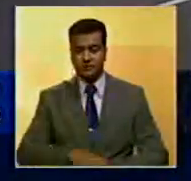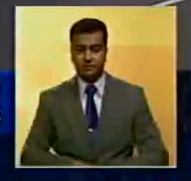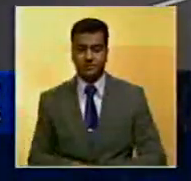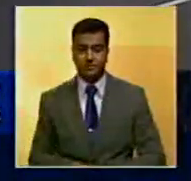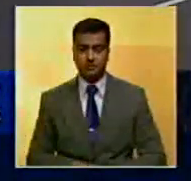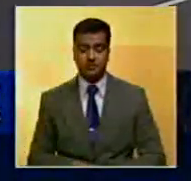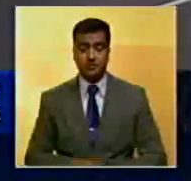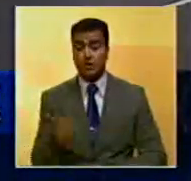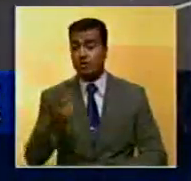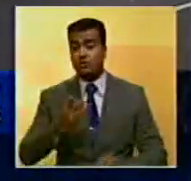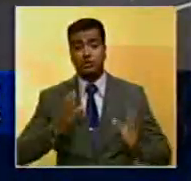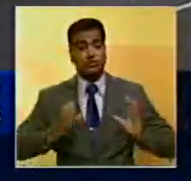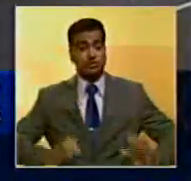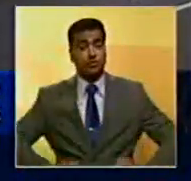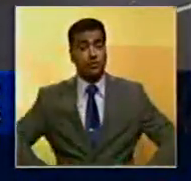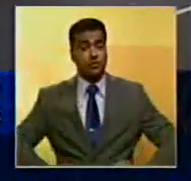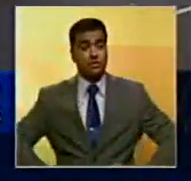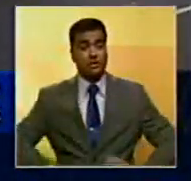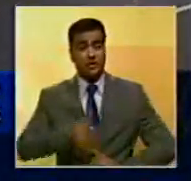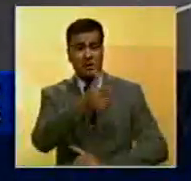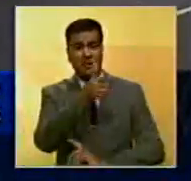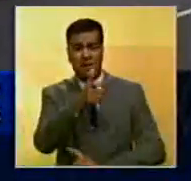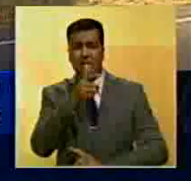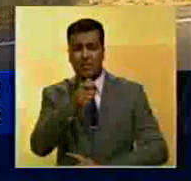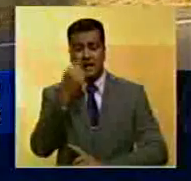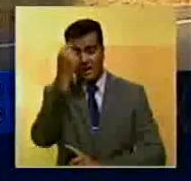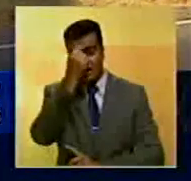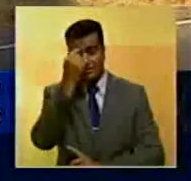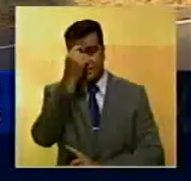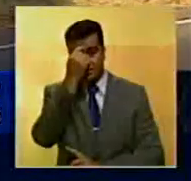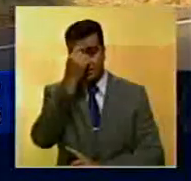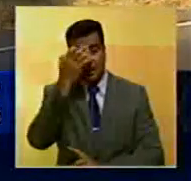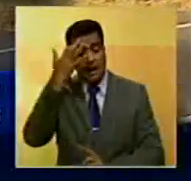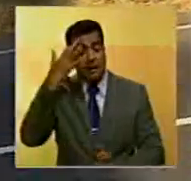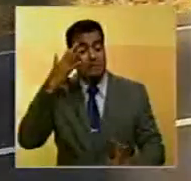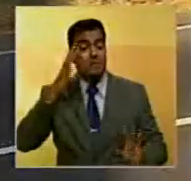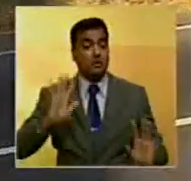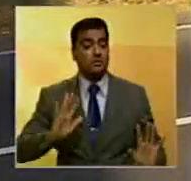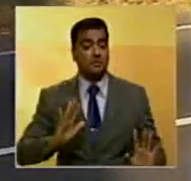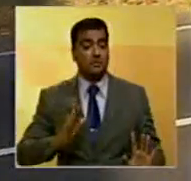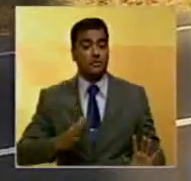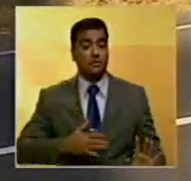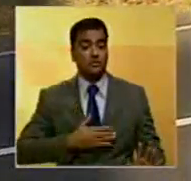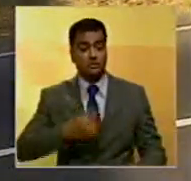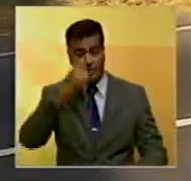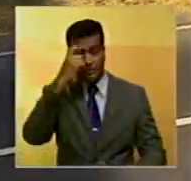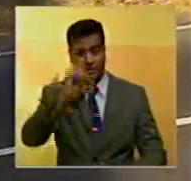a que ambos cuerpos presentaban un impacto de bala en la frente, se presume que el móvil pudo ser la venganza.